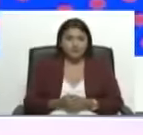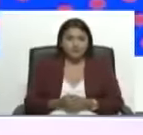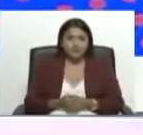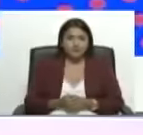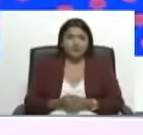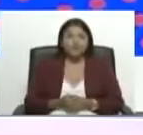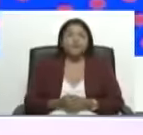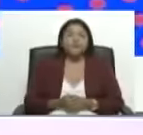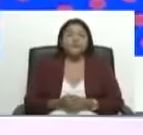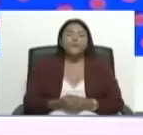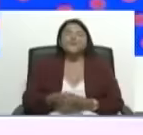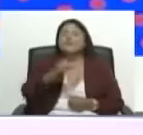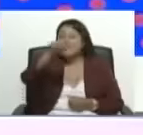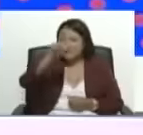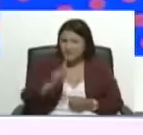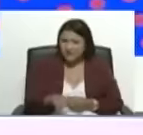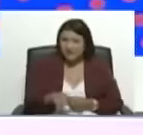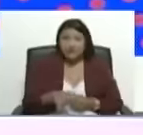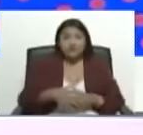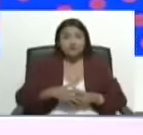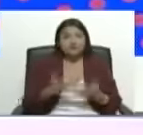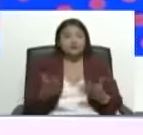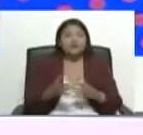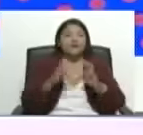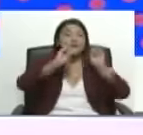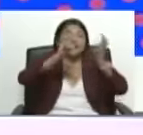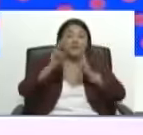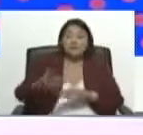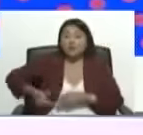nacional, pero sobre todo los asuntos más